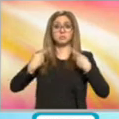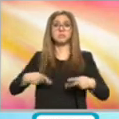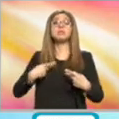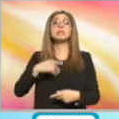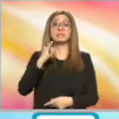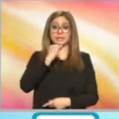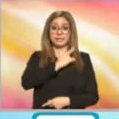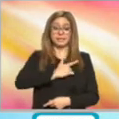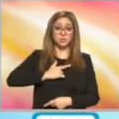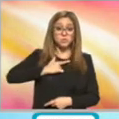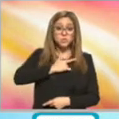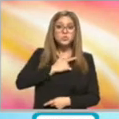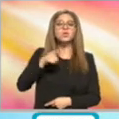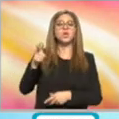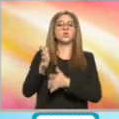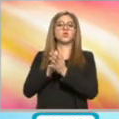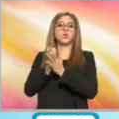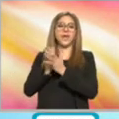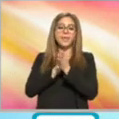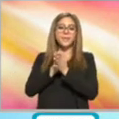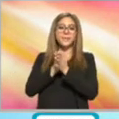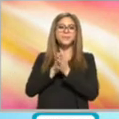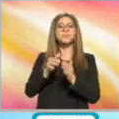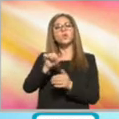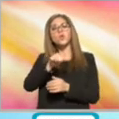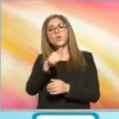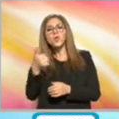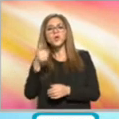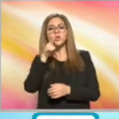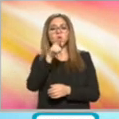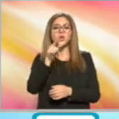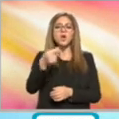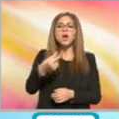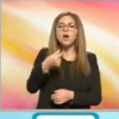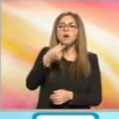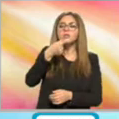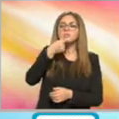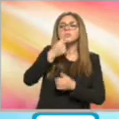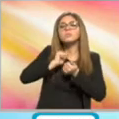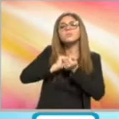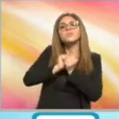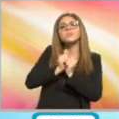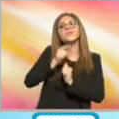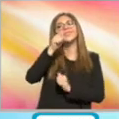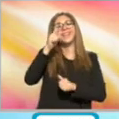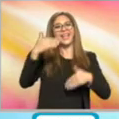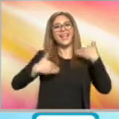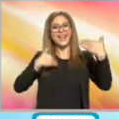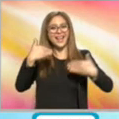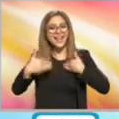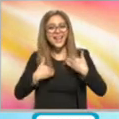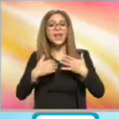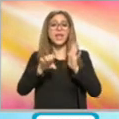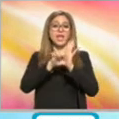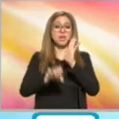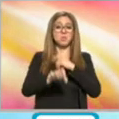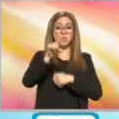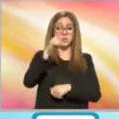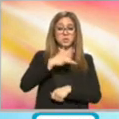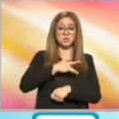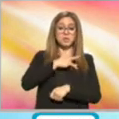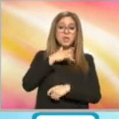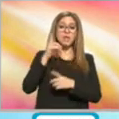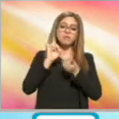Además tiene características muy especiales que te alegran, te dan ánimo. Si estás triste, un chocolatito es